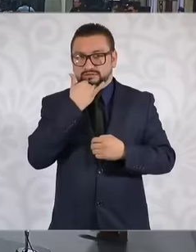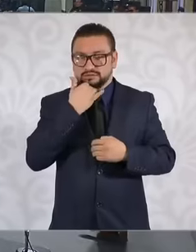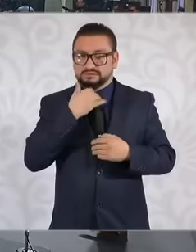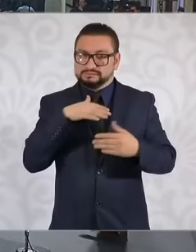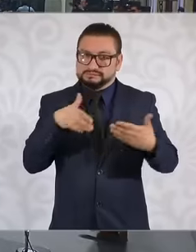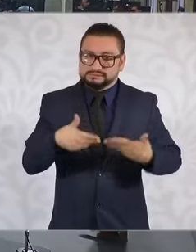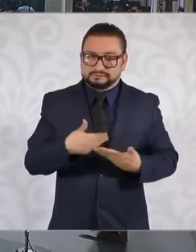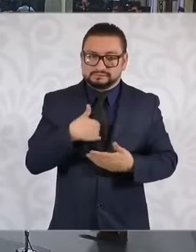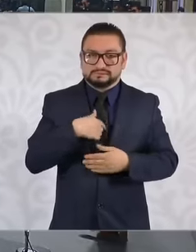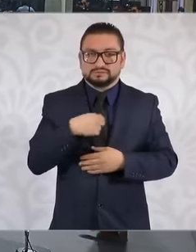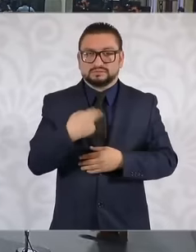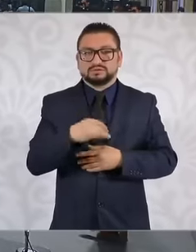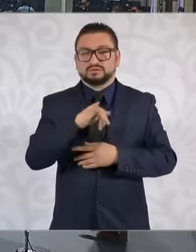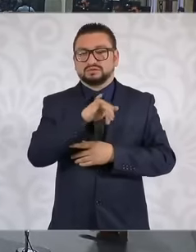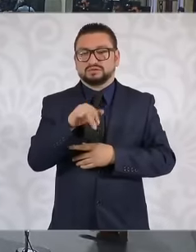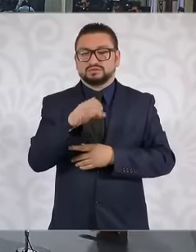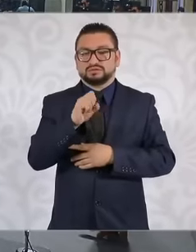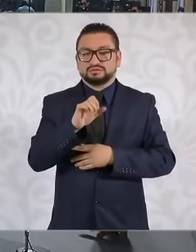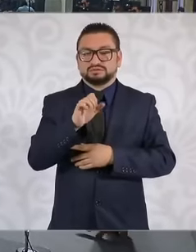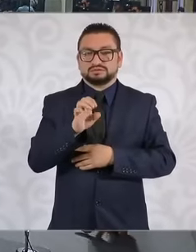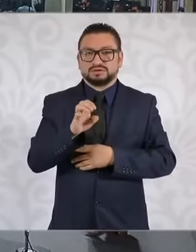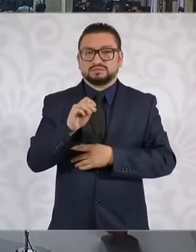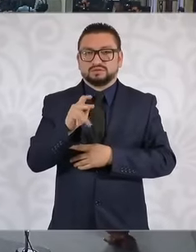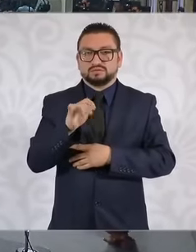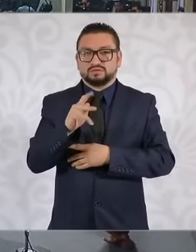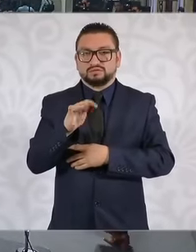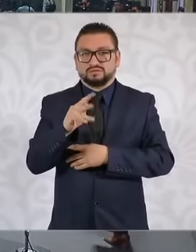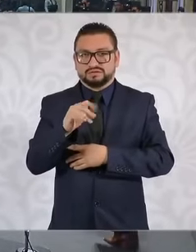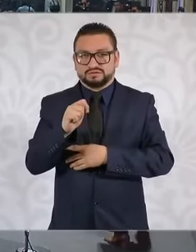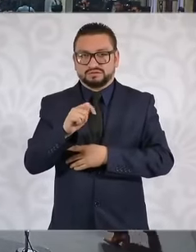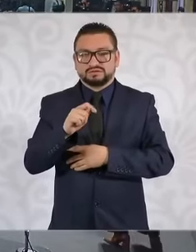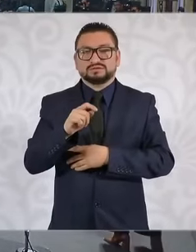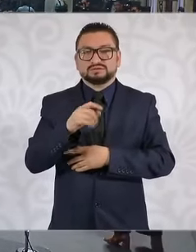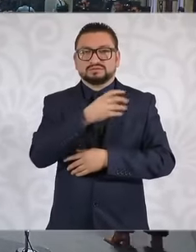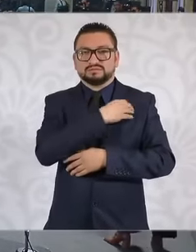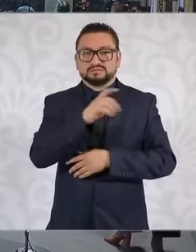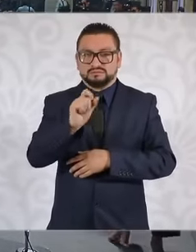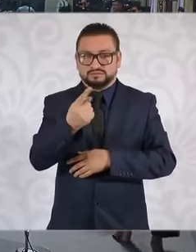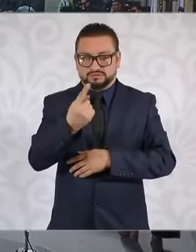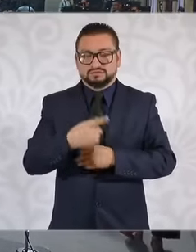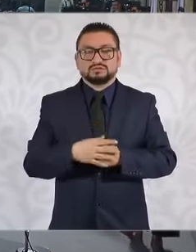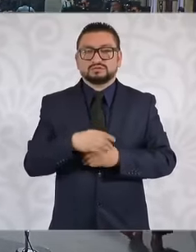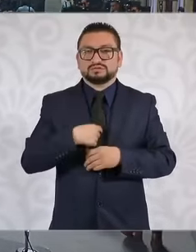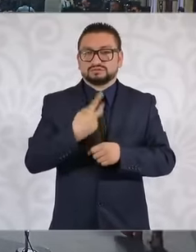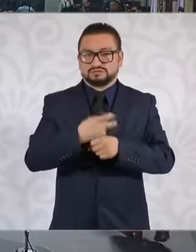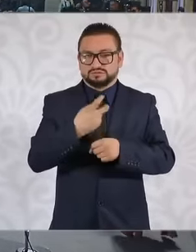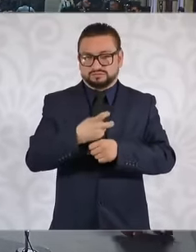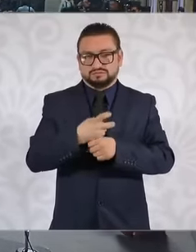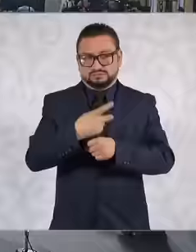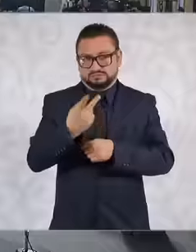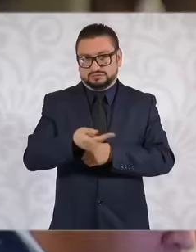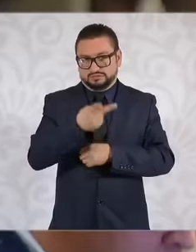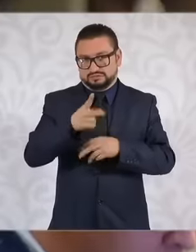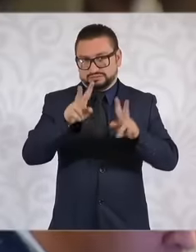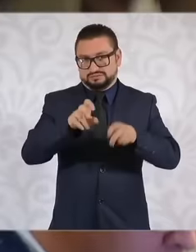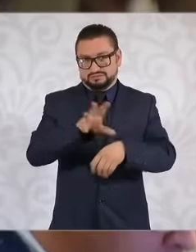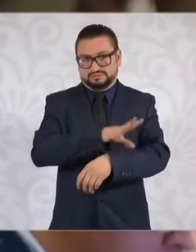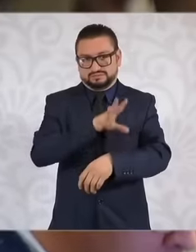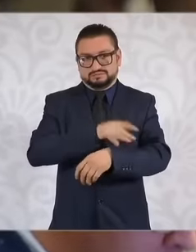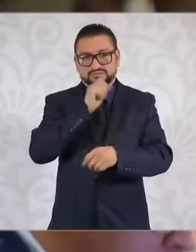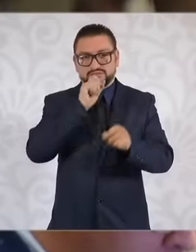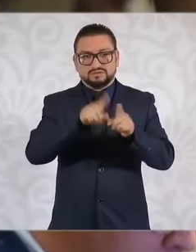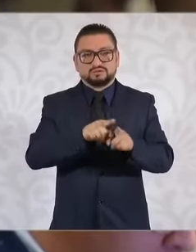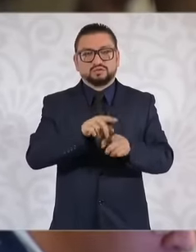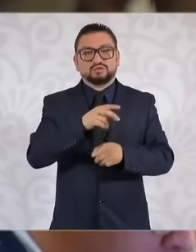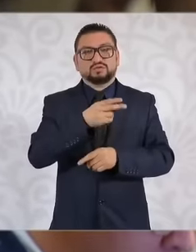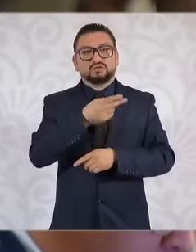presentarme, José Manuel Fuentes, de Capital 21. Y en mi segunda pregunta sería también tema energético. Usted